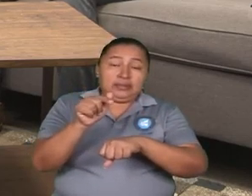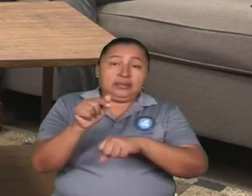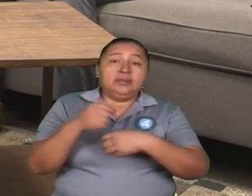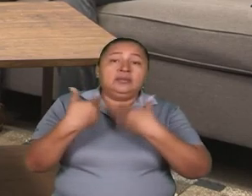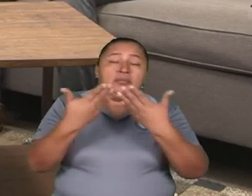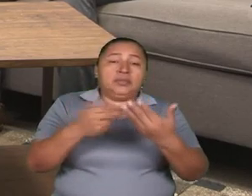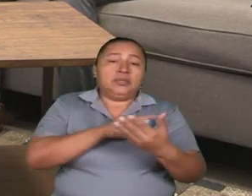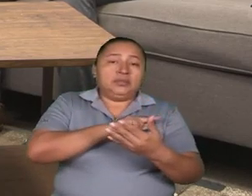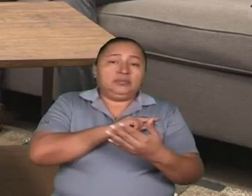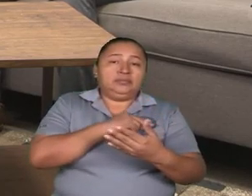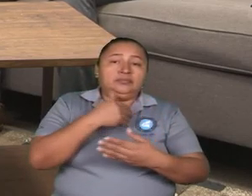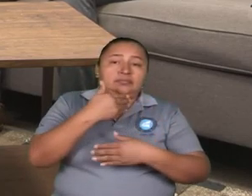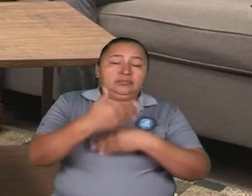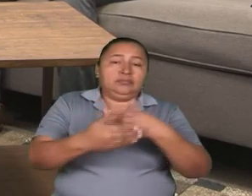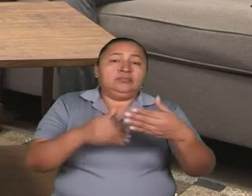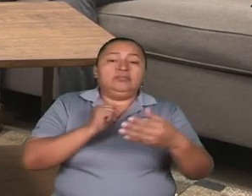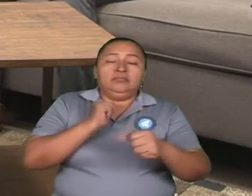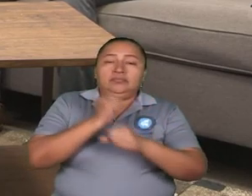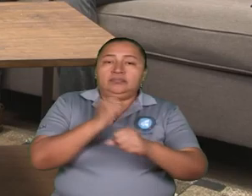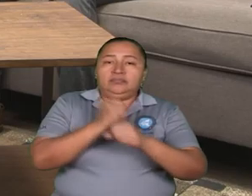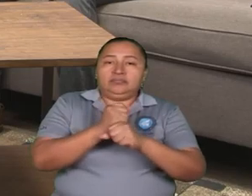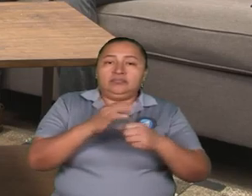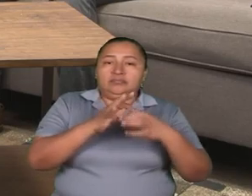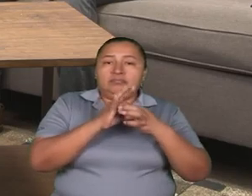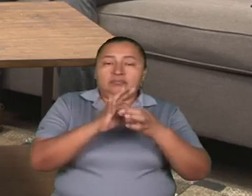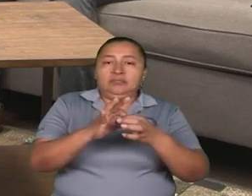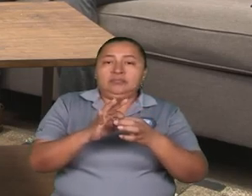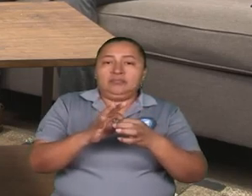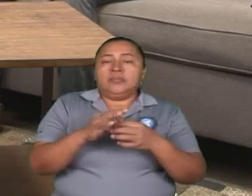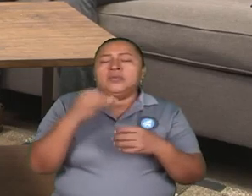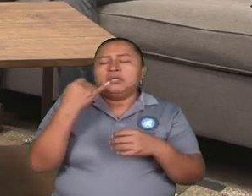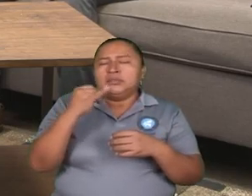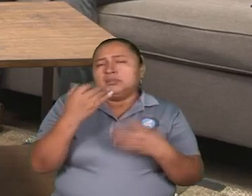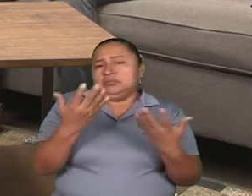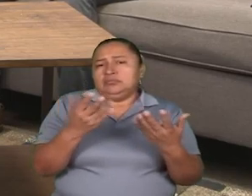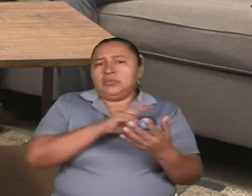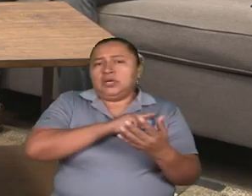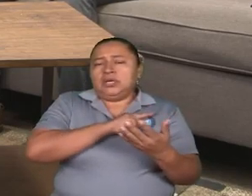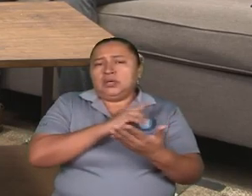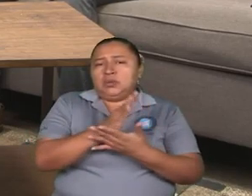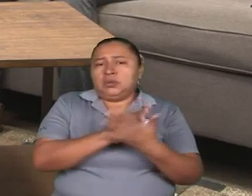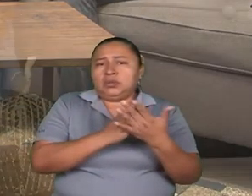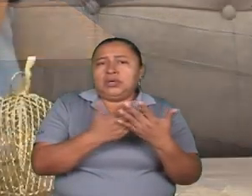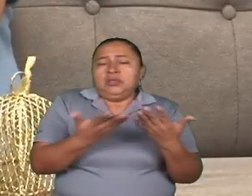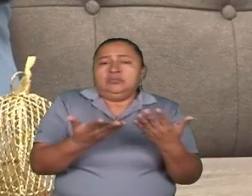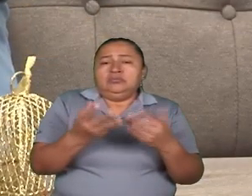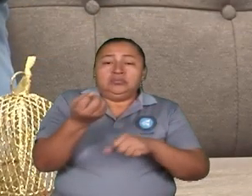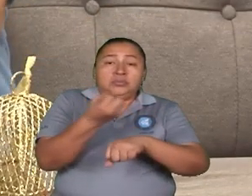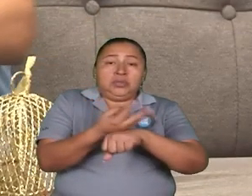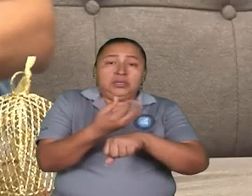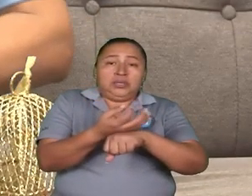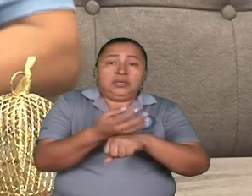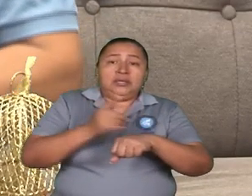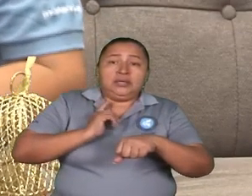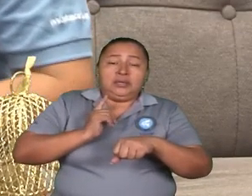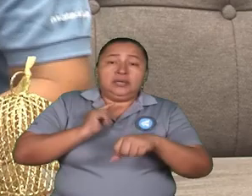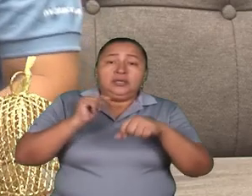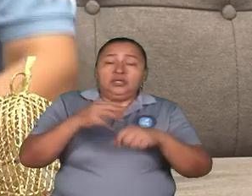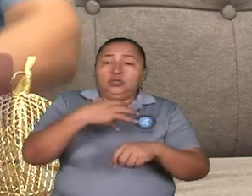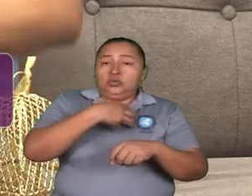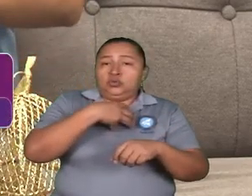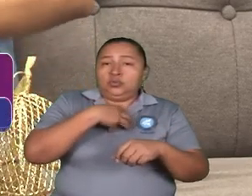Daniel y la compañera Rosario, donde dice, bueno, articulemos, aseguremos, ¿verdad?, para que las familias nicaragüenses